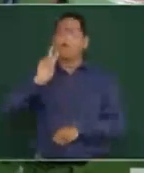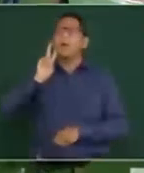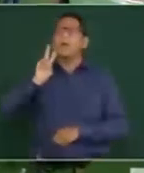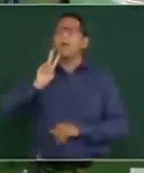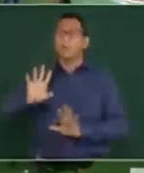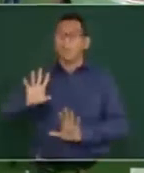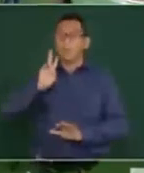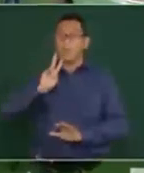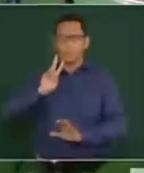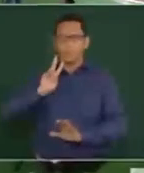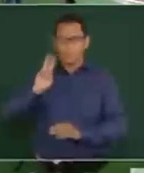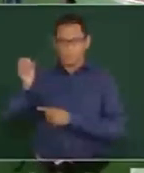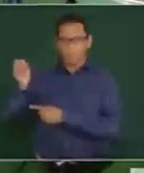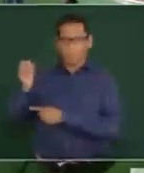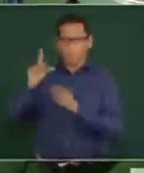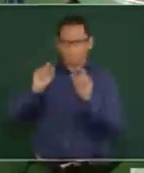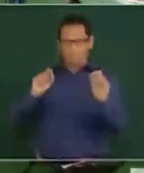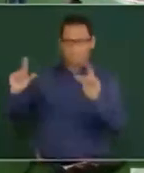A ver, ponla.